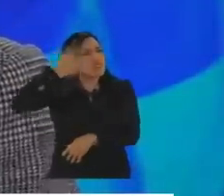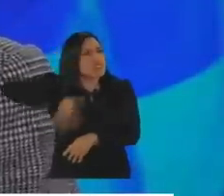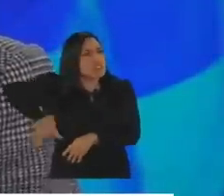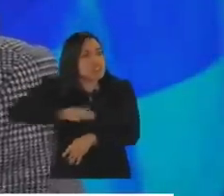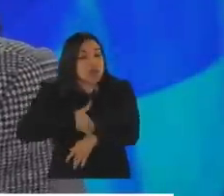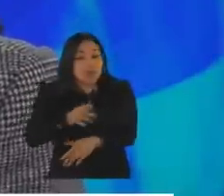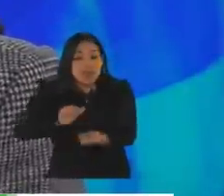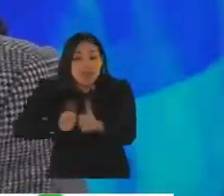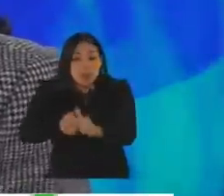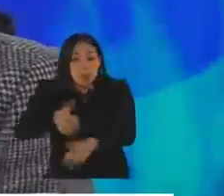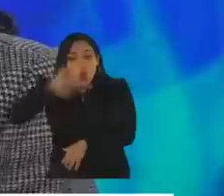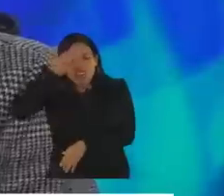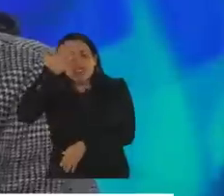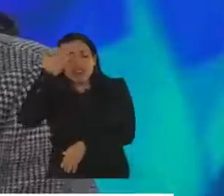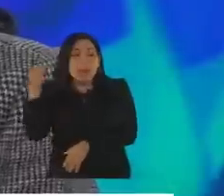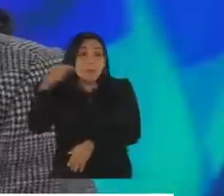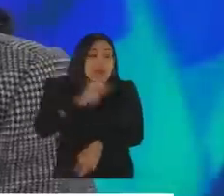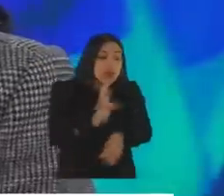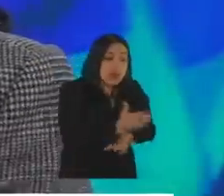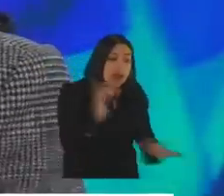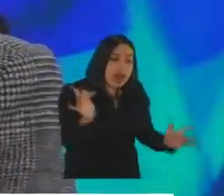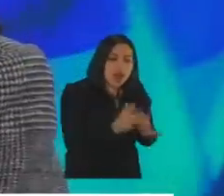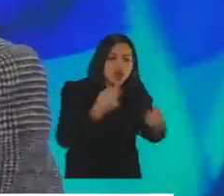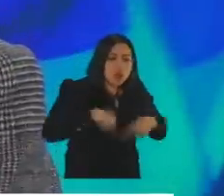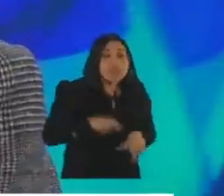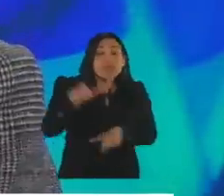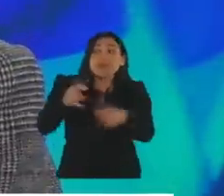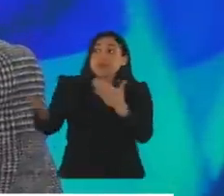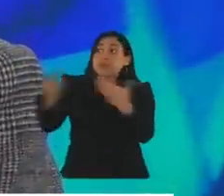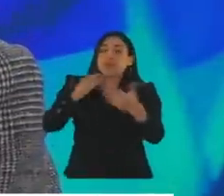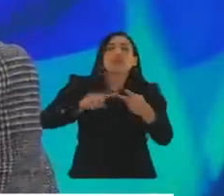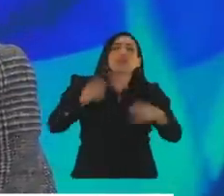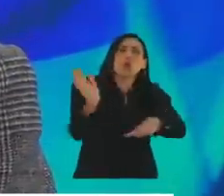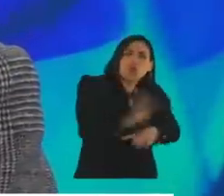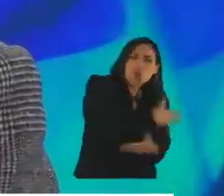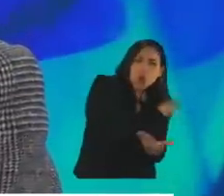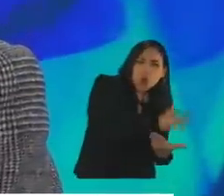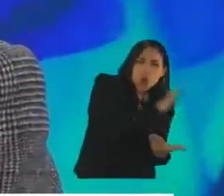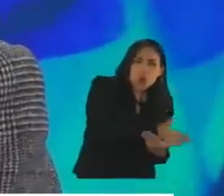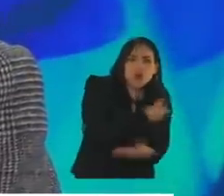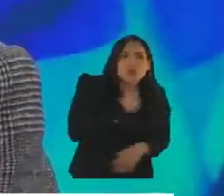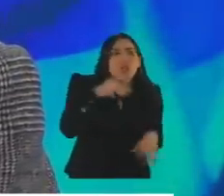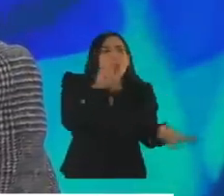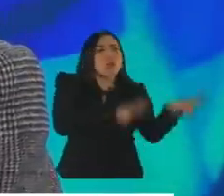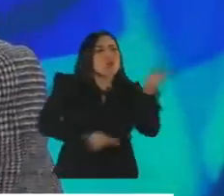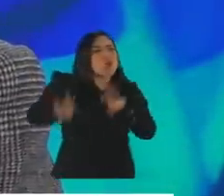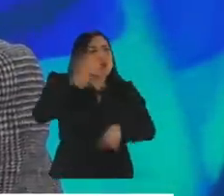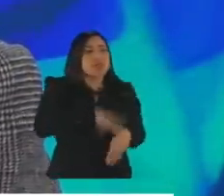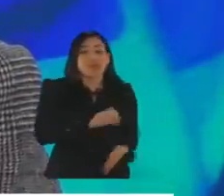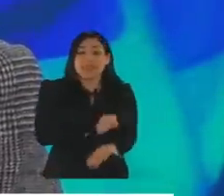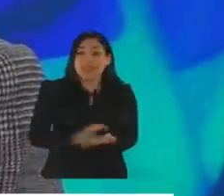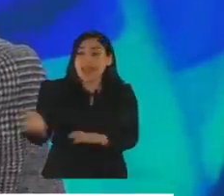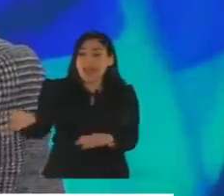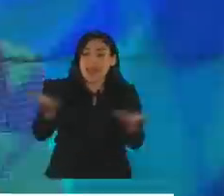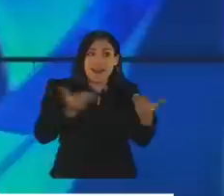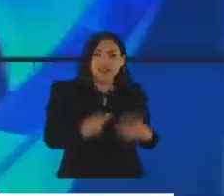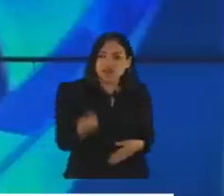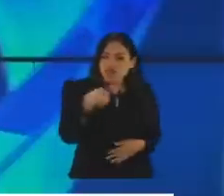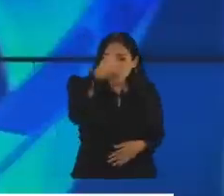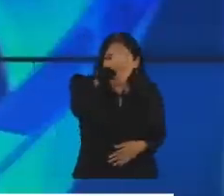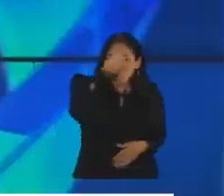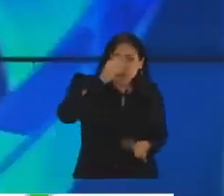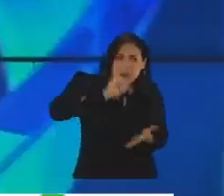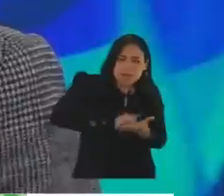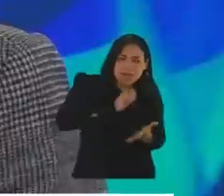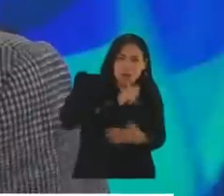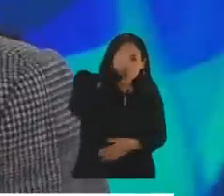el arte. Entonces atraemos a un público nuevo. Hacemos música, los conciertos que hacemos en el museo gratuitos los últimos domingos del mes,